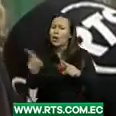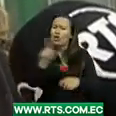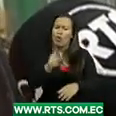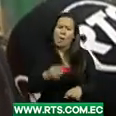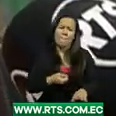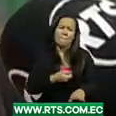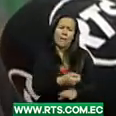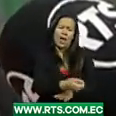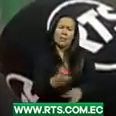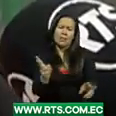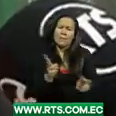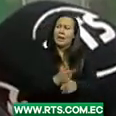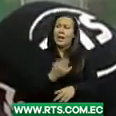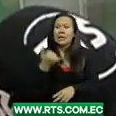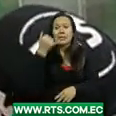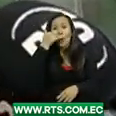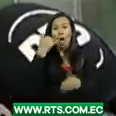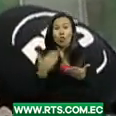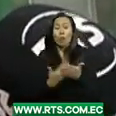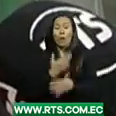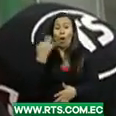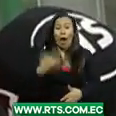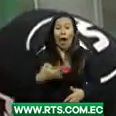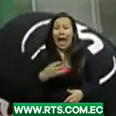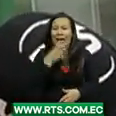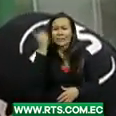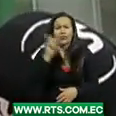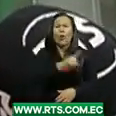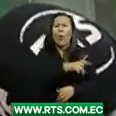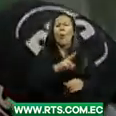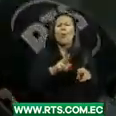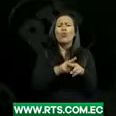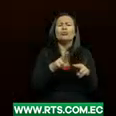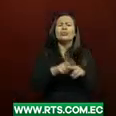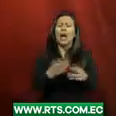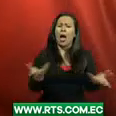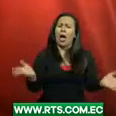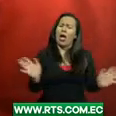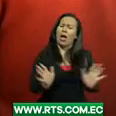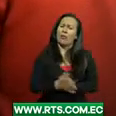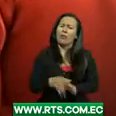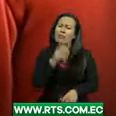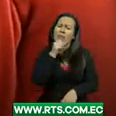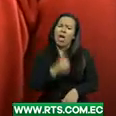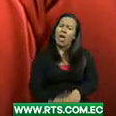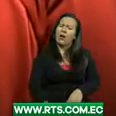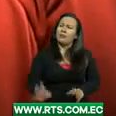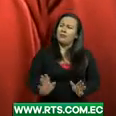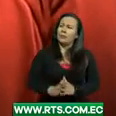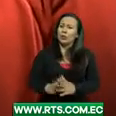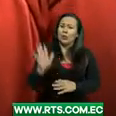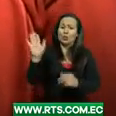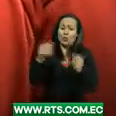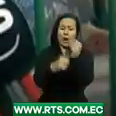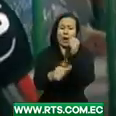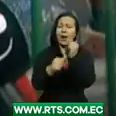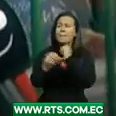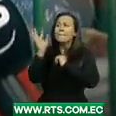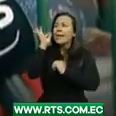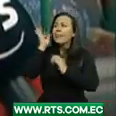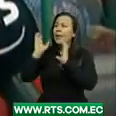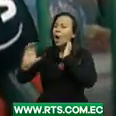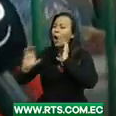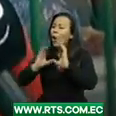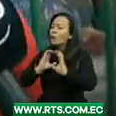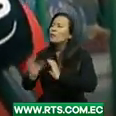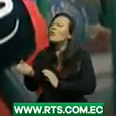un buen teléfono, es decir, nuevo. De un teléfono usado que él se compró, imagínense. La hermana del adolescente conversó con él y nos